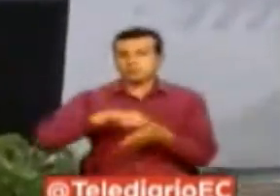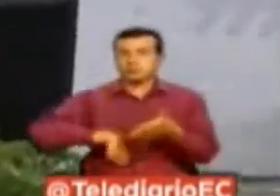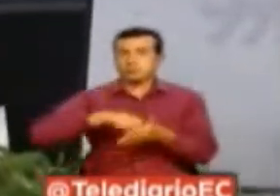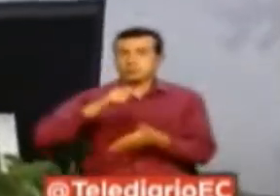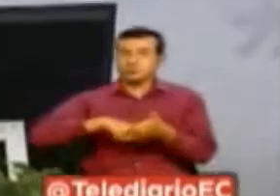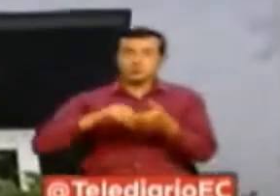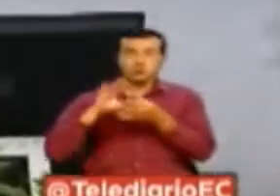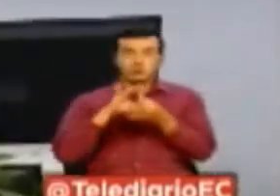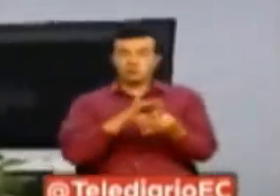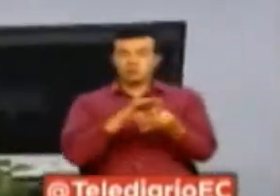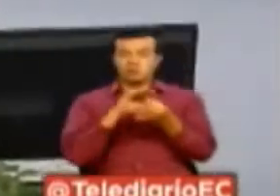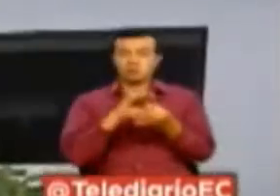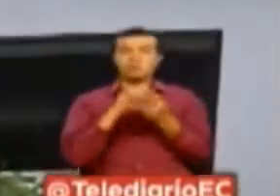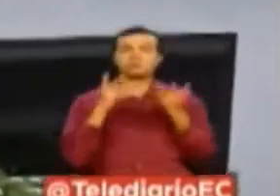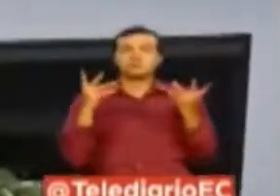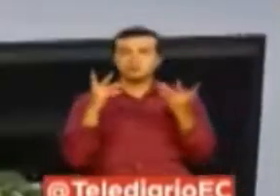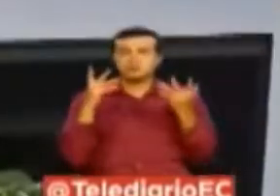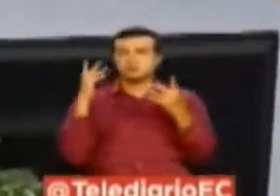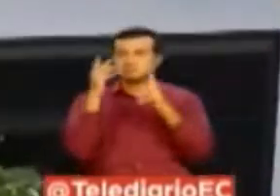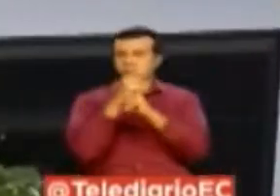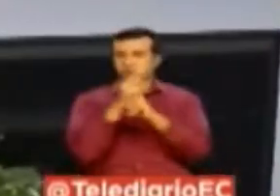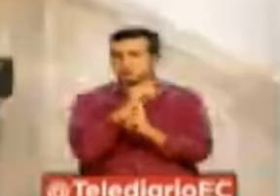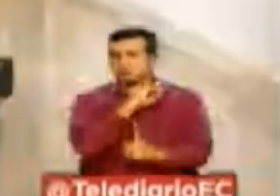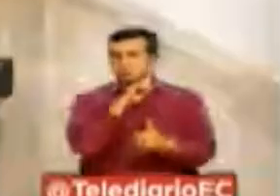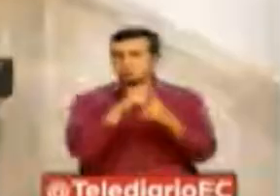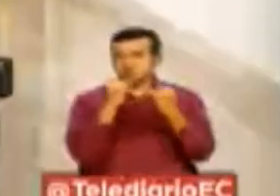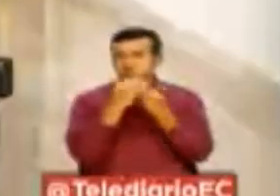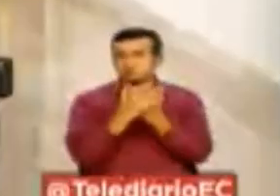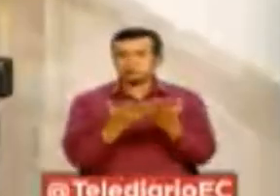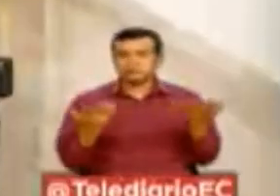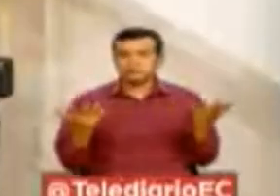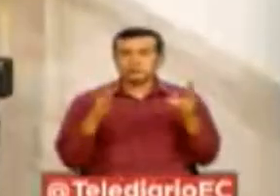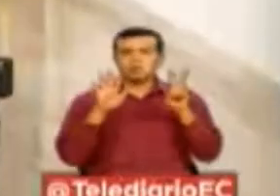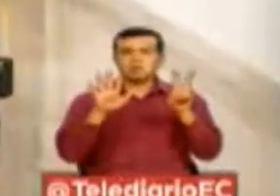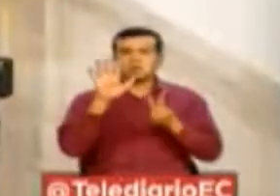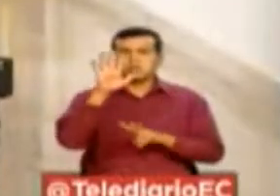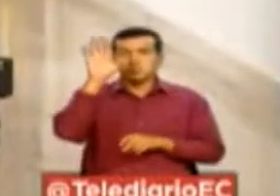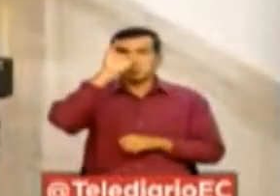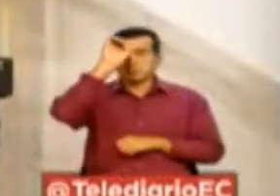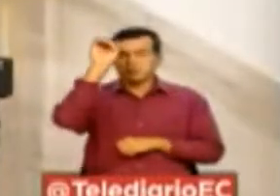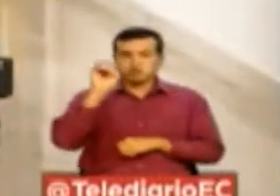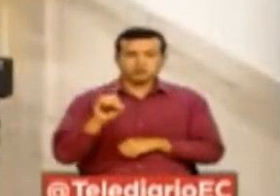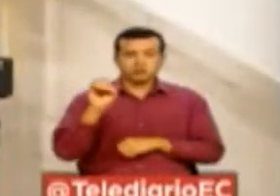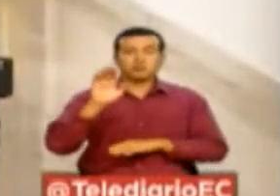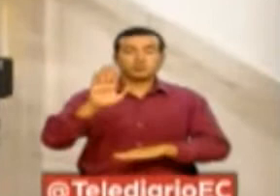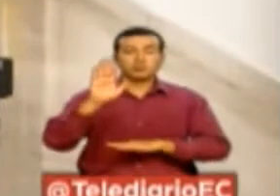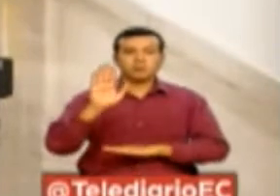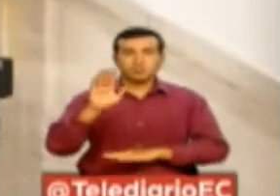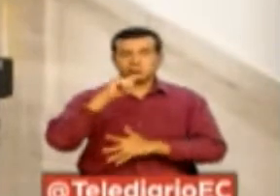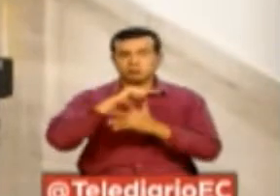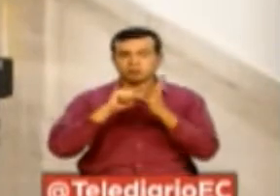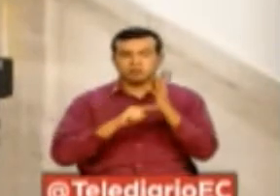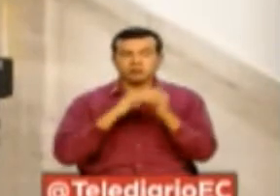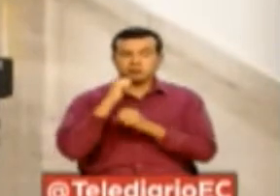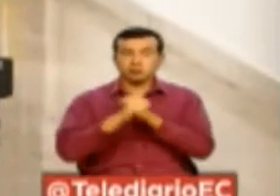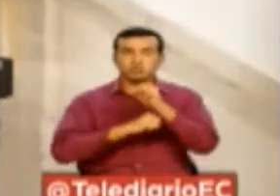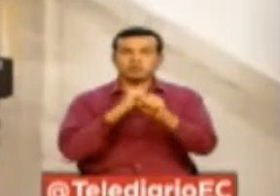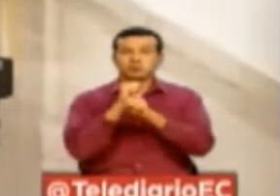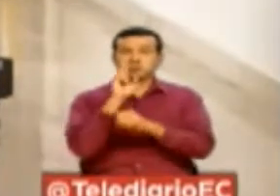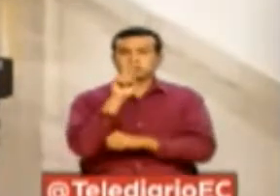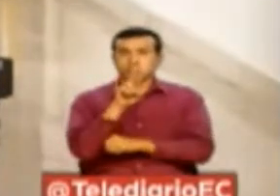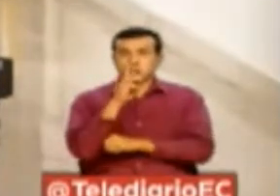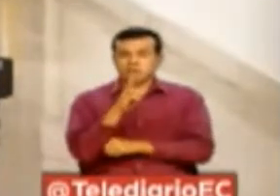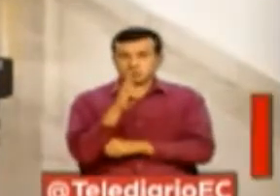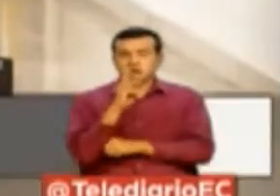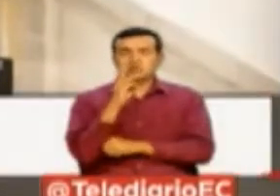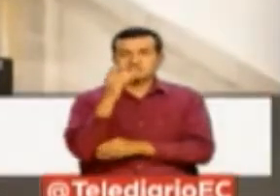cooperación y se revisaron los logros alcanzados hasta el momento el 75 por ciento de los compromisos establecidos en el año 2017